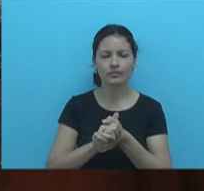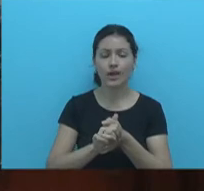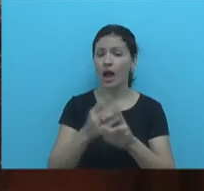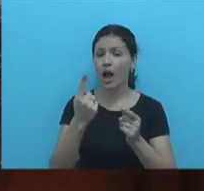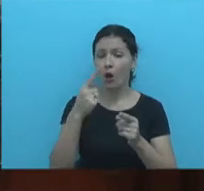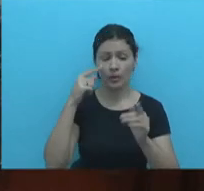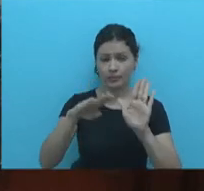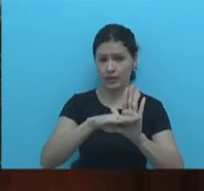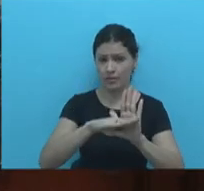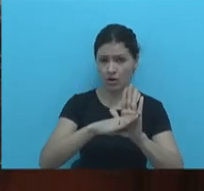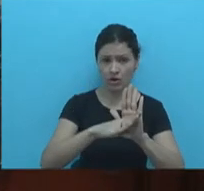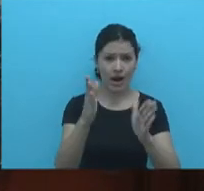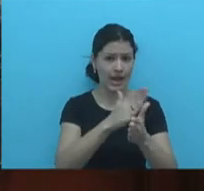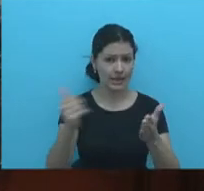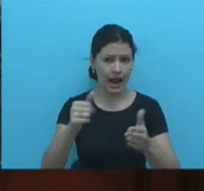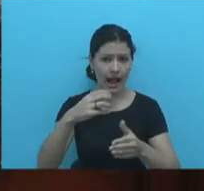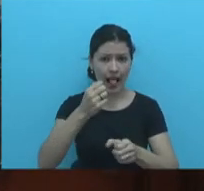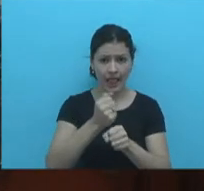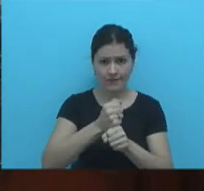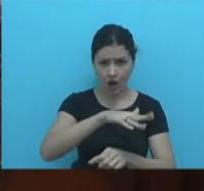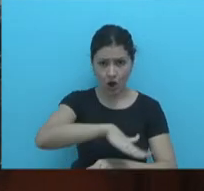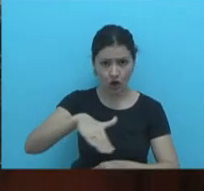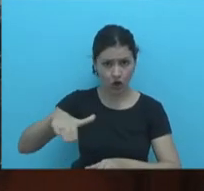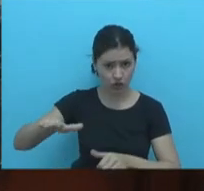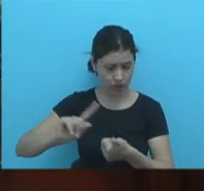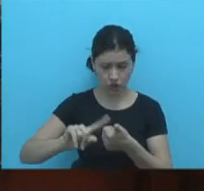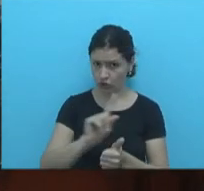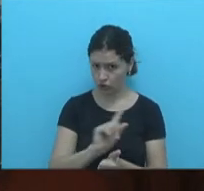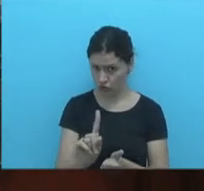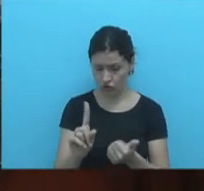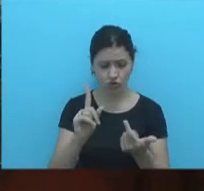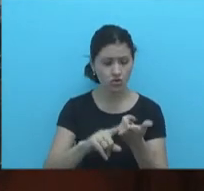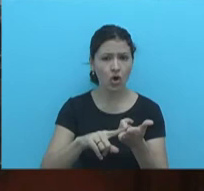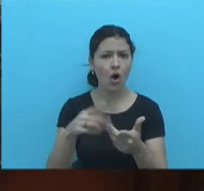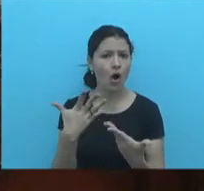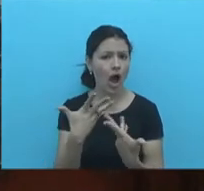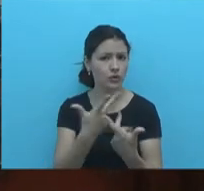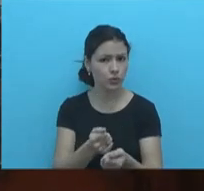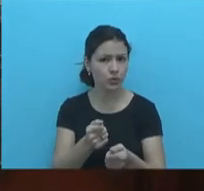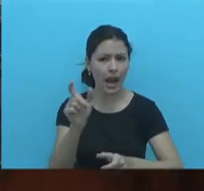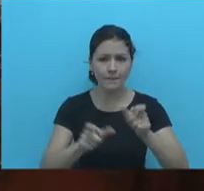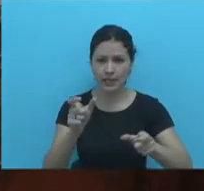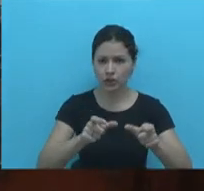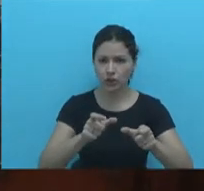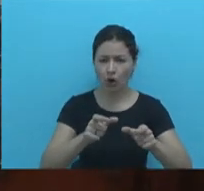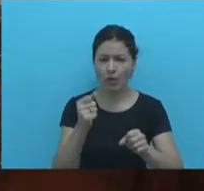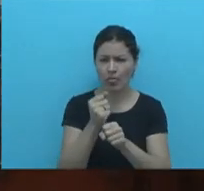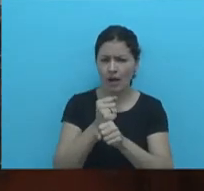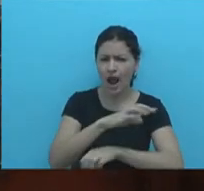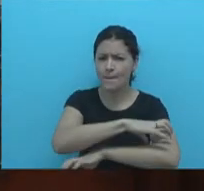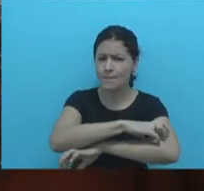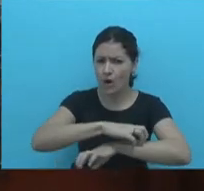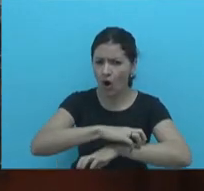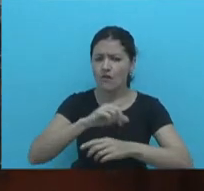primero, erradicar el trabajo infantil, segundo, paliar la precariedad laboral que sufren aquellas personas que se dedican